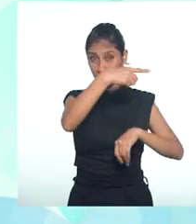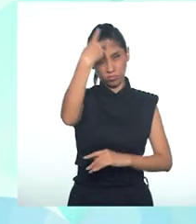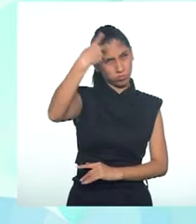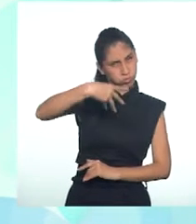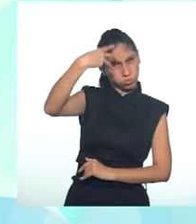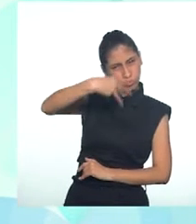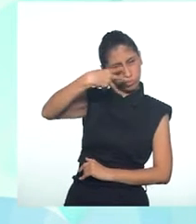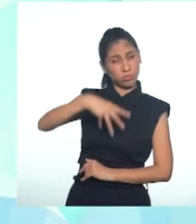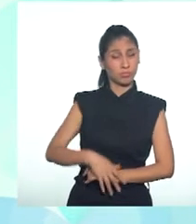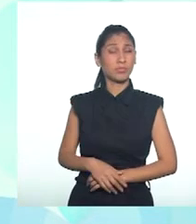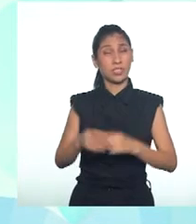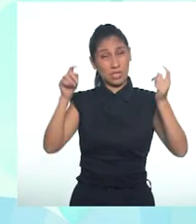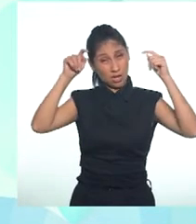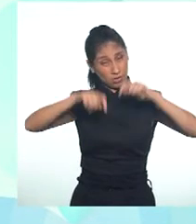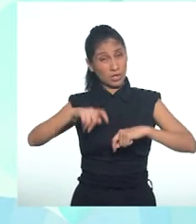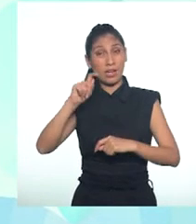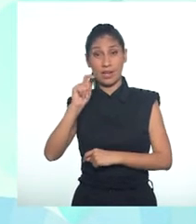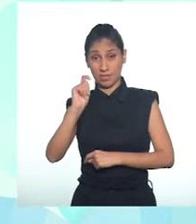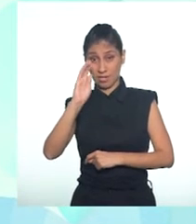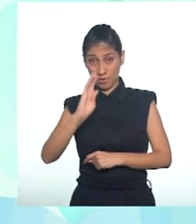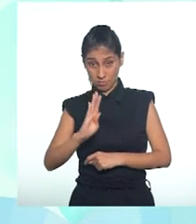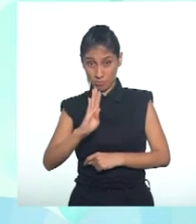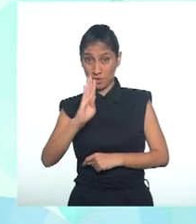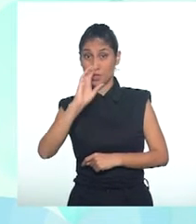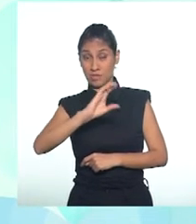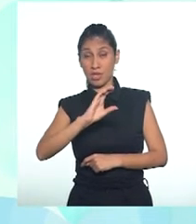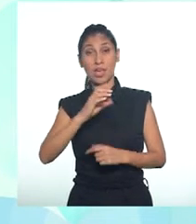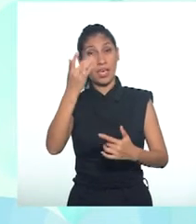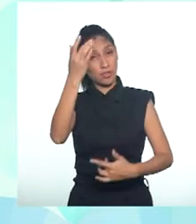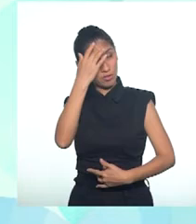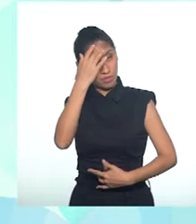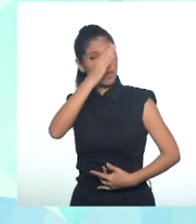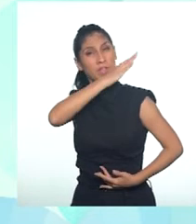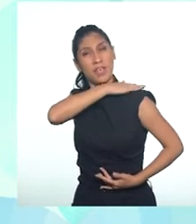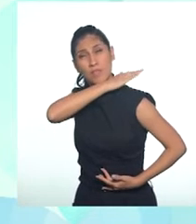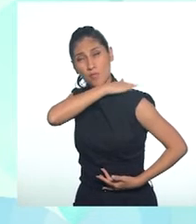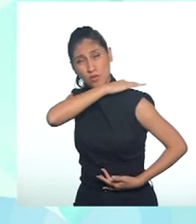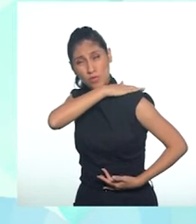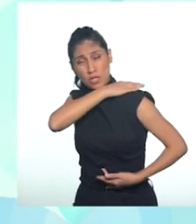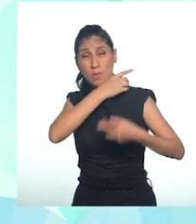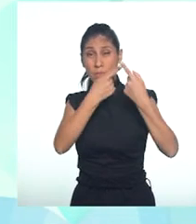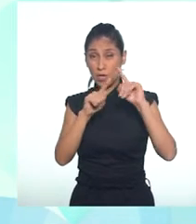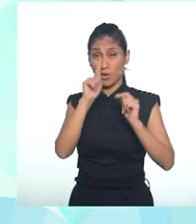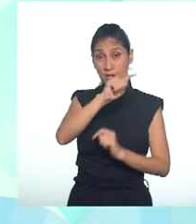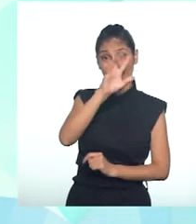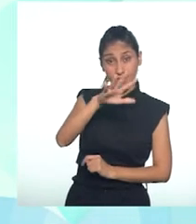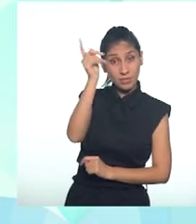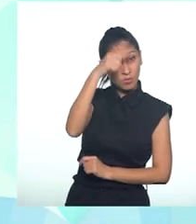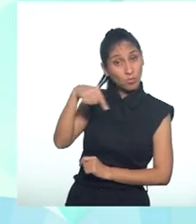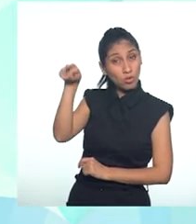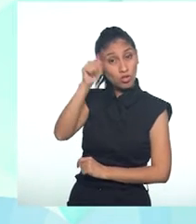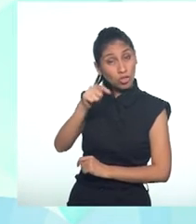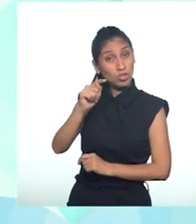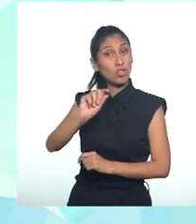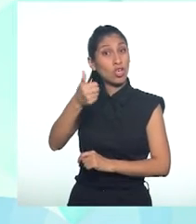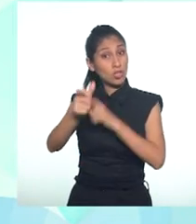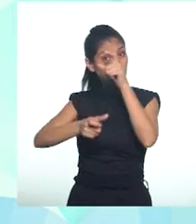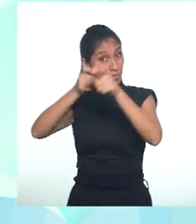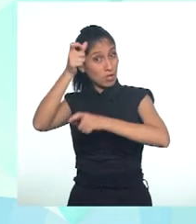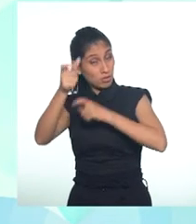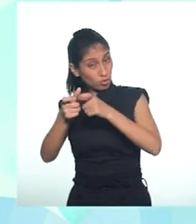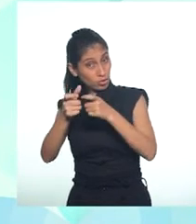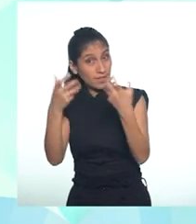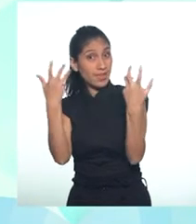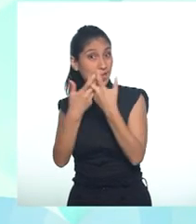es una enfermedad esencialmente pulmonar, en el 15% de los casos puede afectar otros